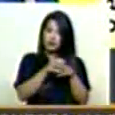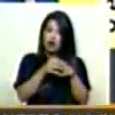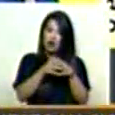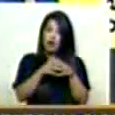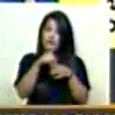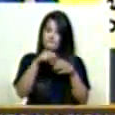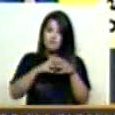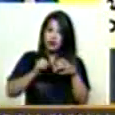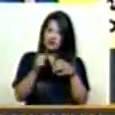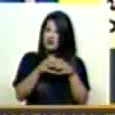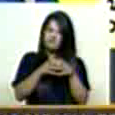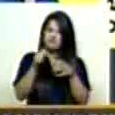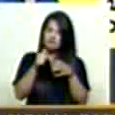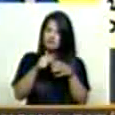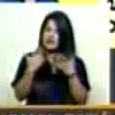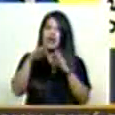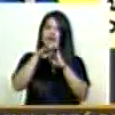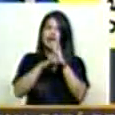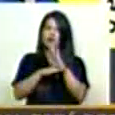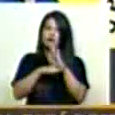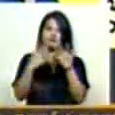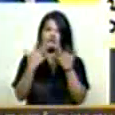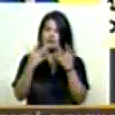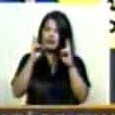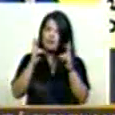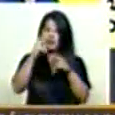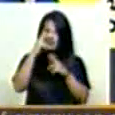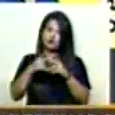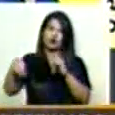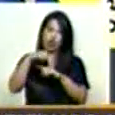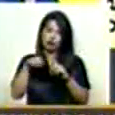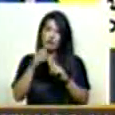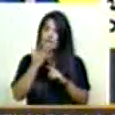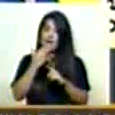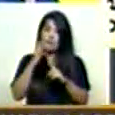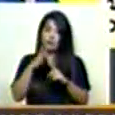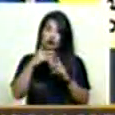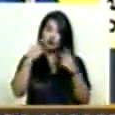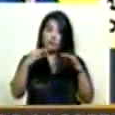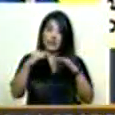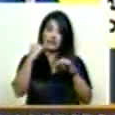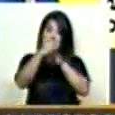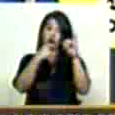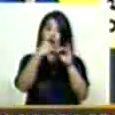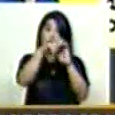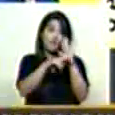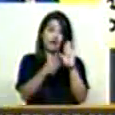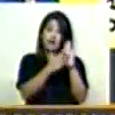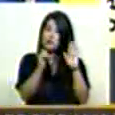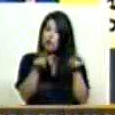enmarca en los criterios universalmente reconocidos para la actuación ante situaciones similares